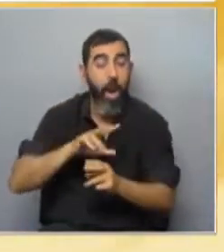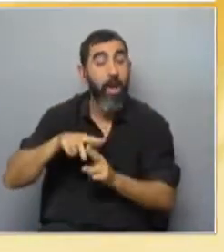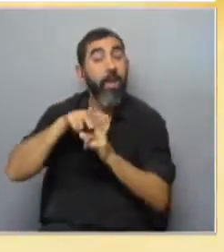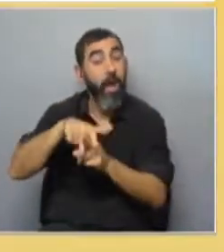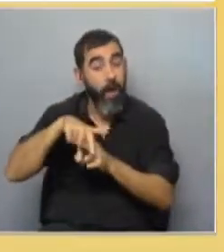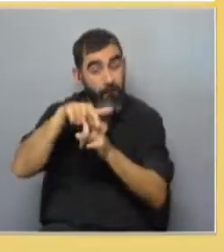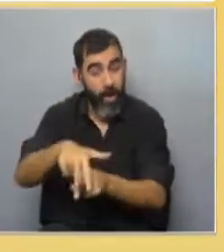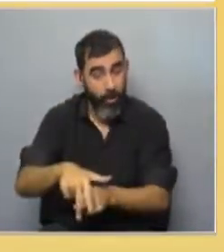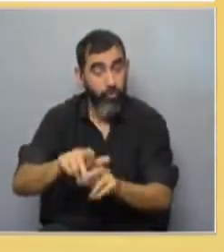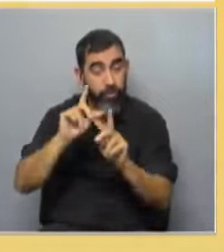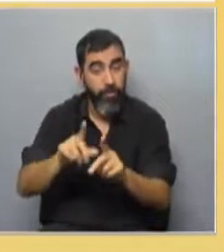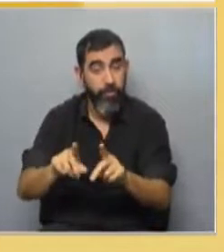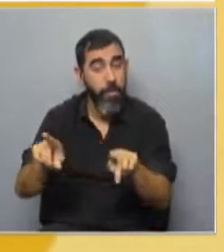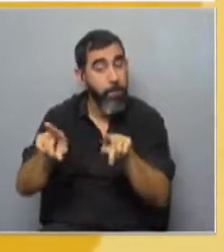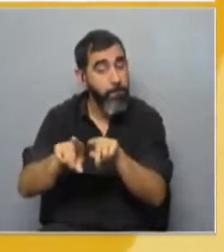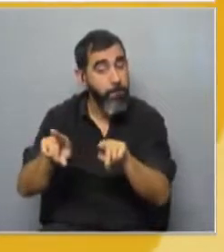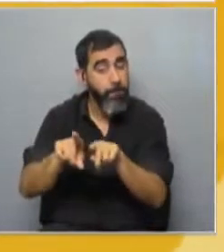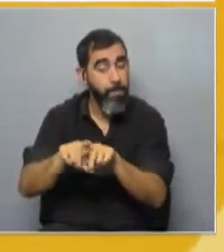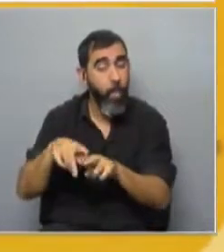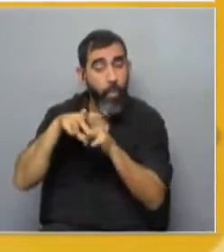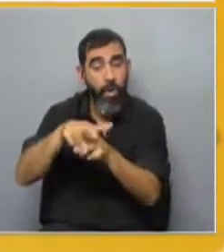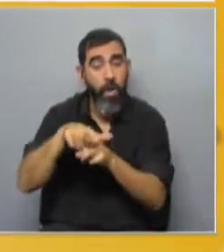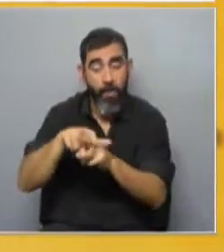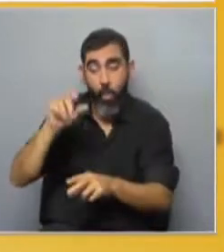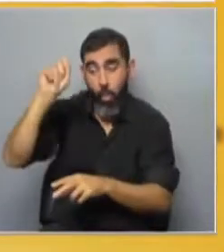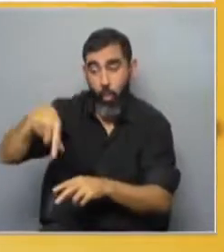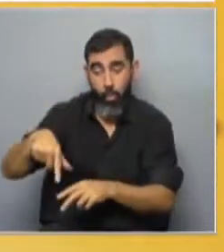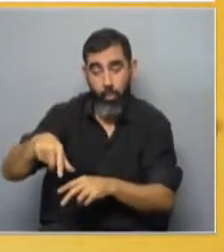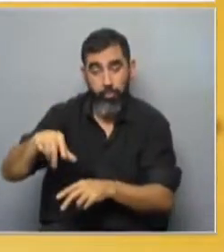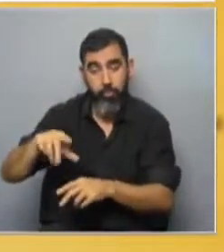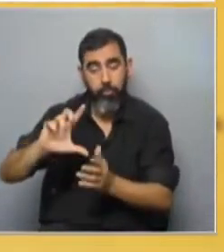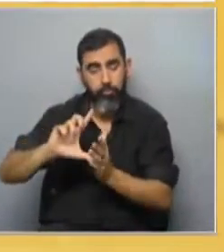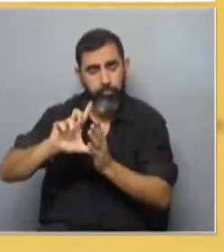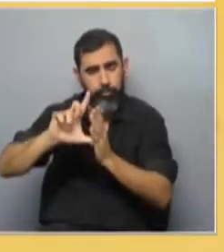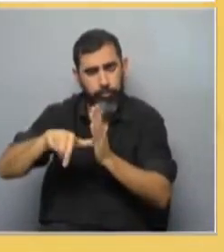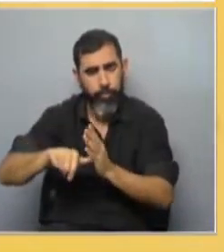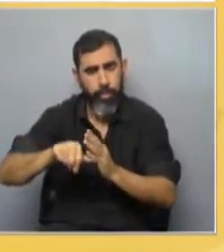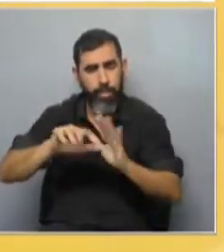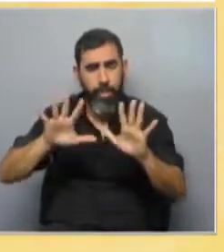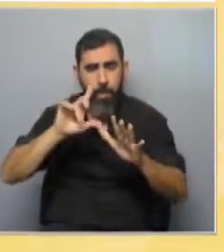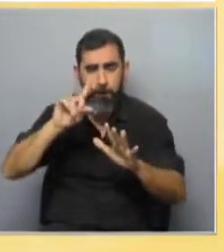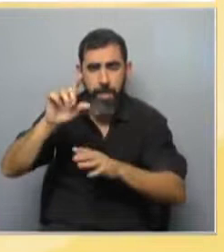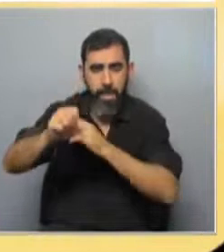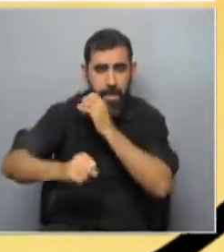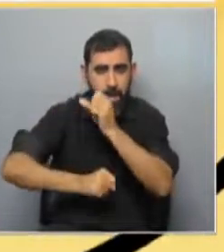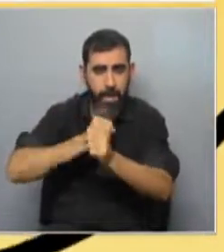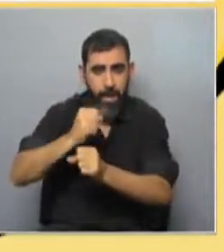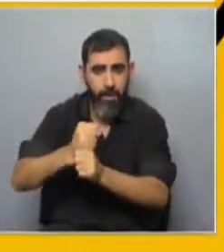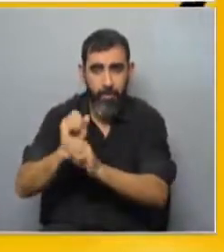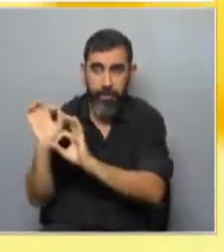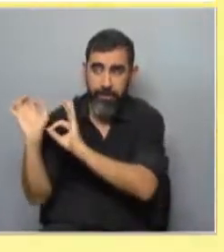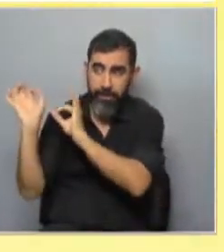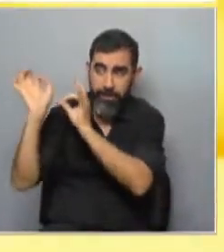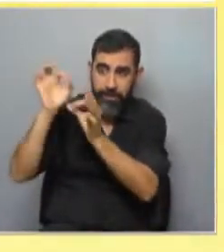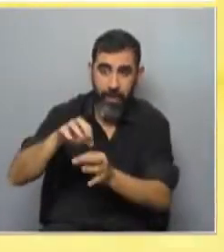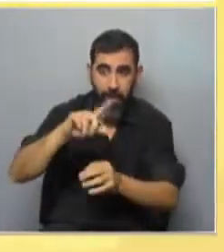fósiles, incluso del mismo género que el doméstico, ¿no? Que demoró 10 milenios en ser introducido después de que